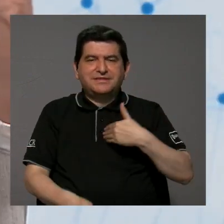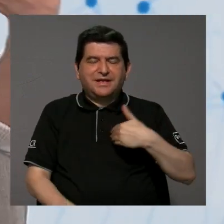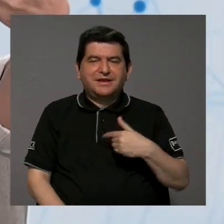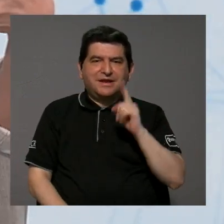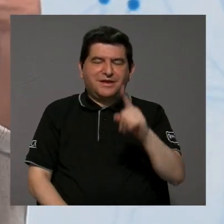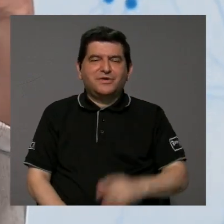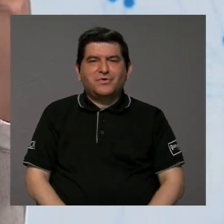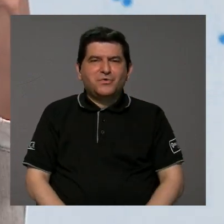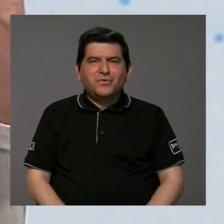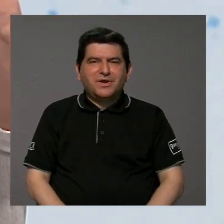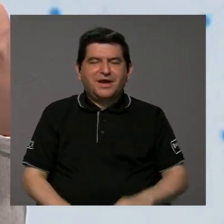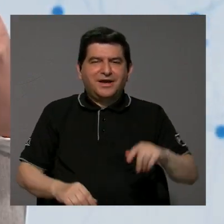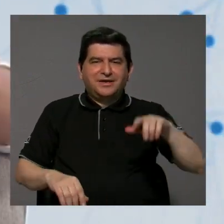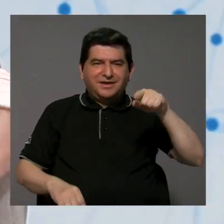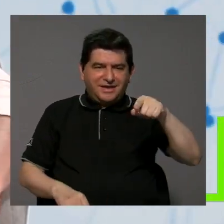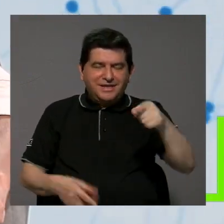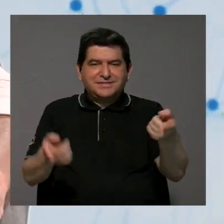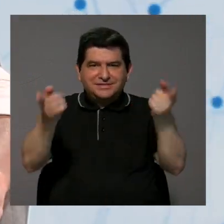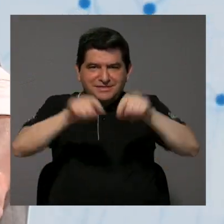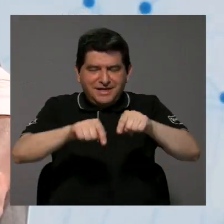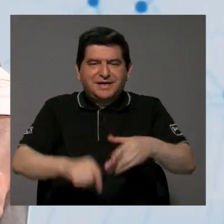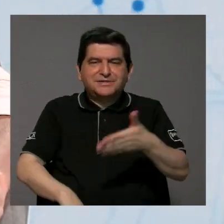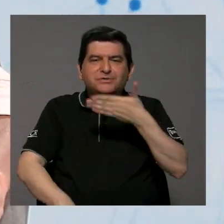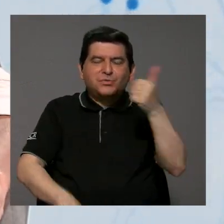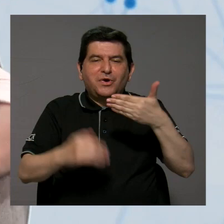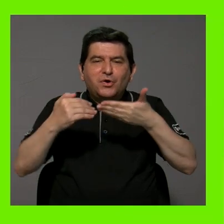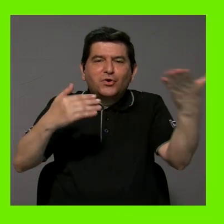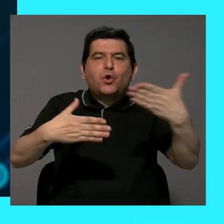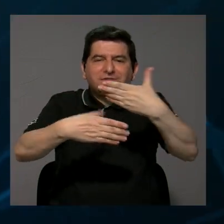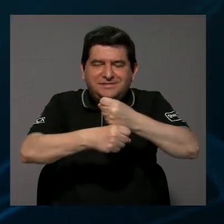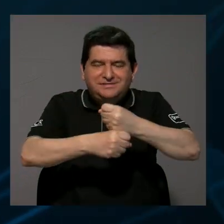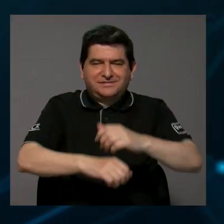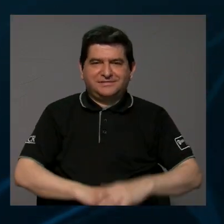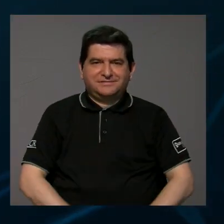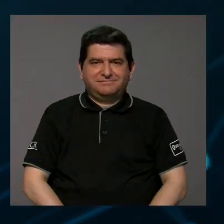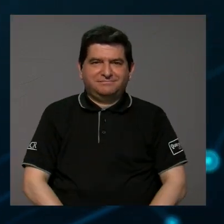una zanahoria para hacer mejor las cosas.